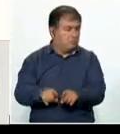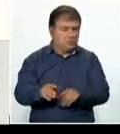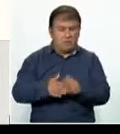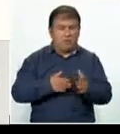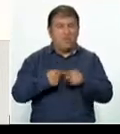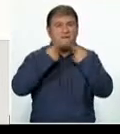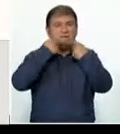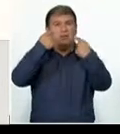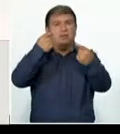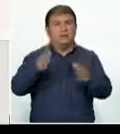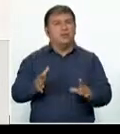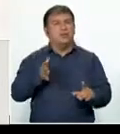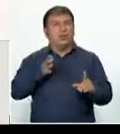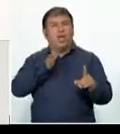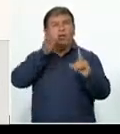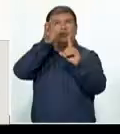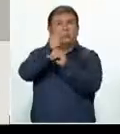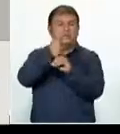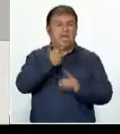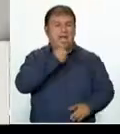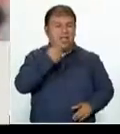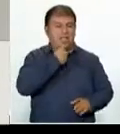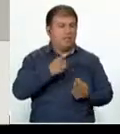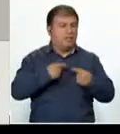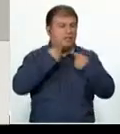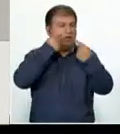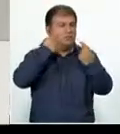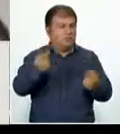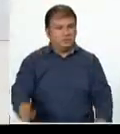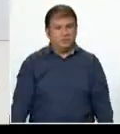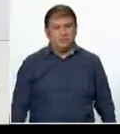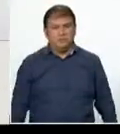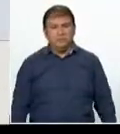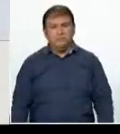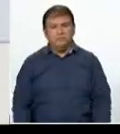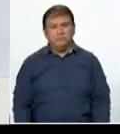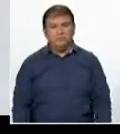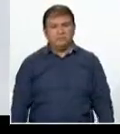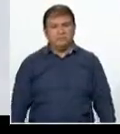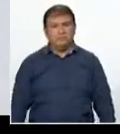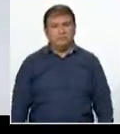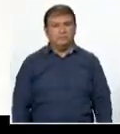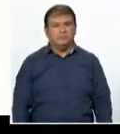ser famosa y lograr su sueño de ser una cantante exitosa.